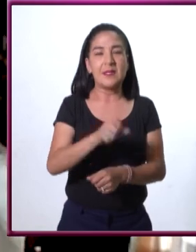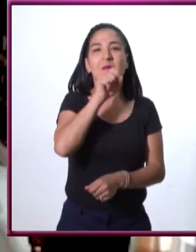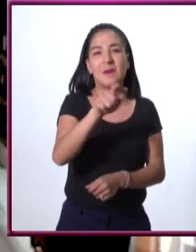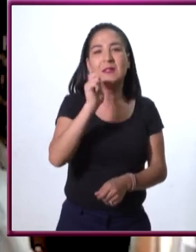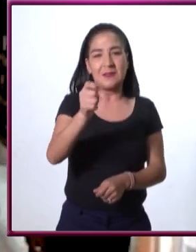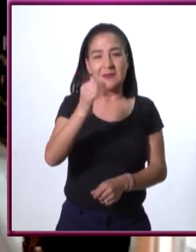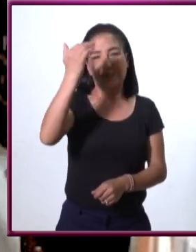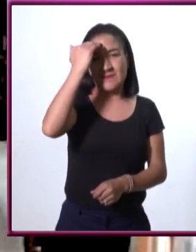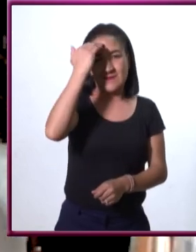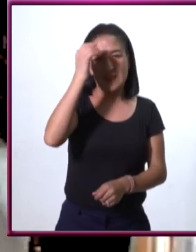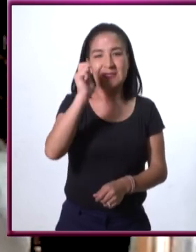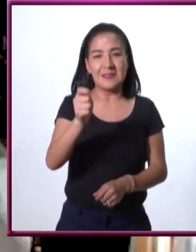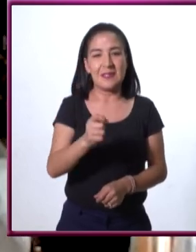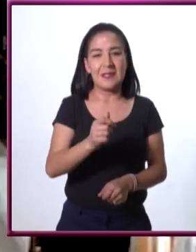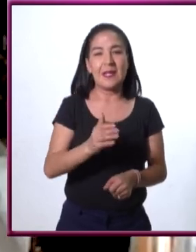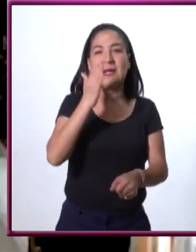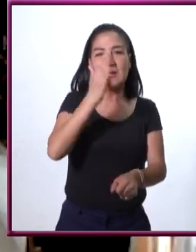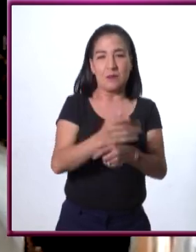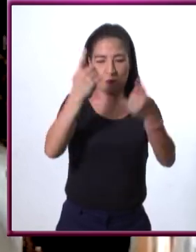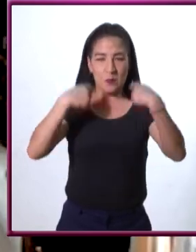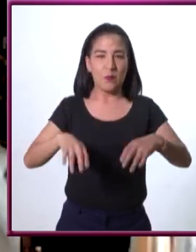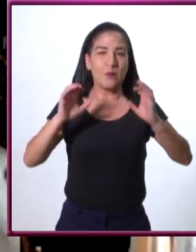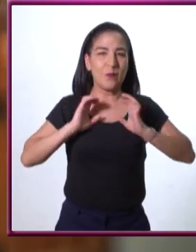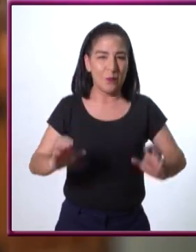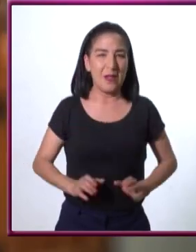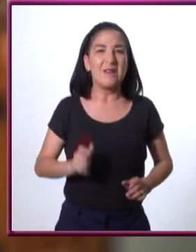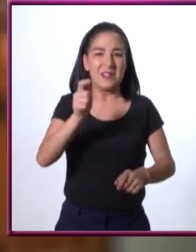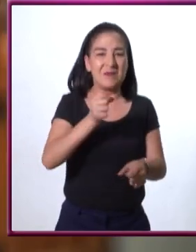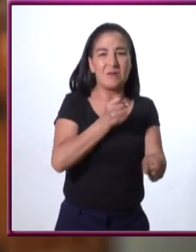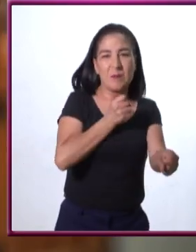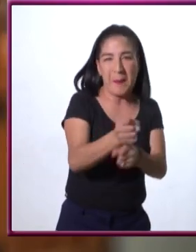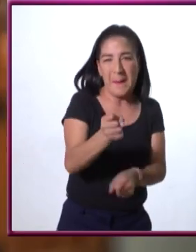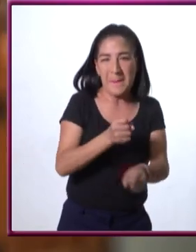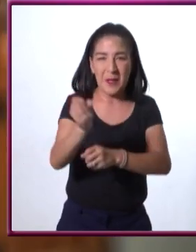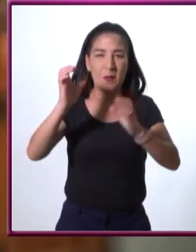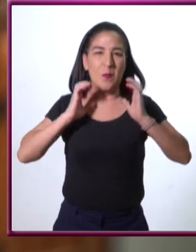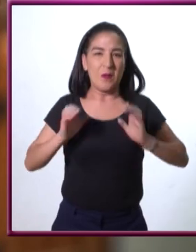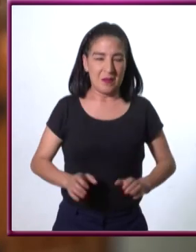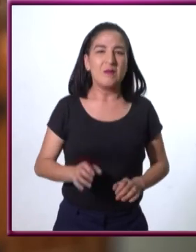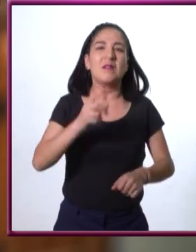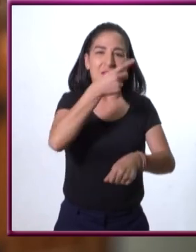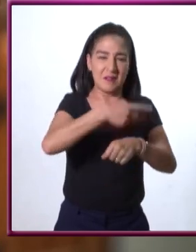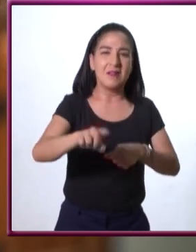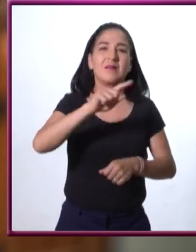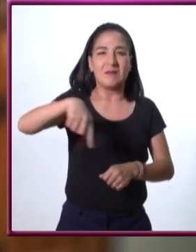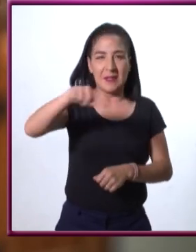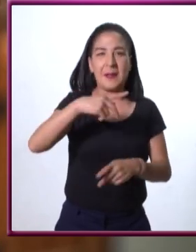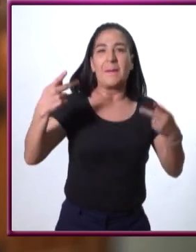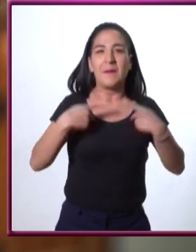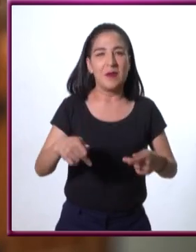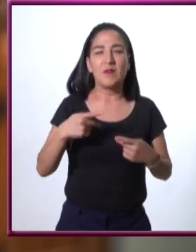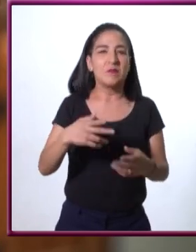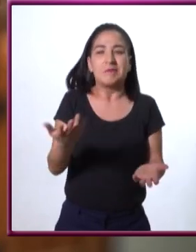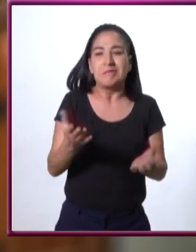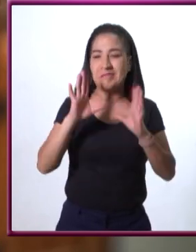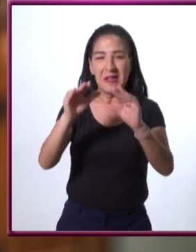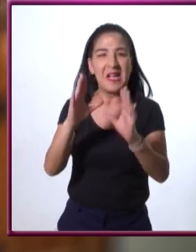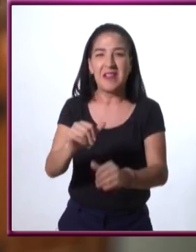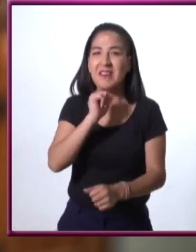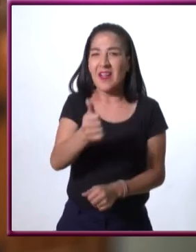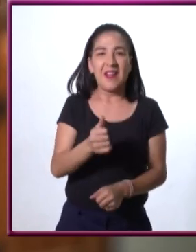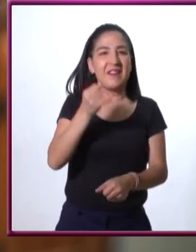particularmente el más conocido, que es el castigo físico corporal, puede dañar y lastimar fuertemente al individuo y no le enseña, no le